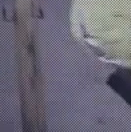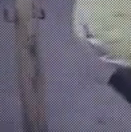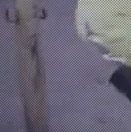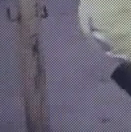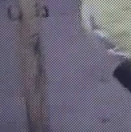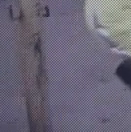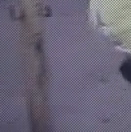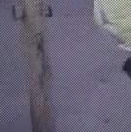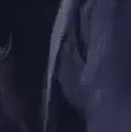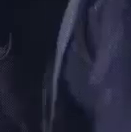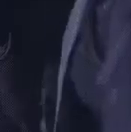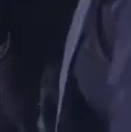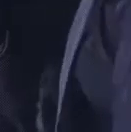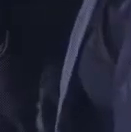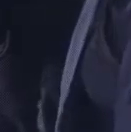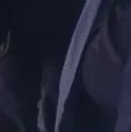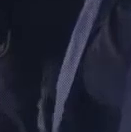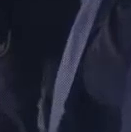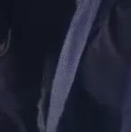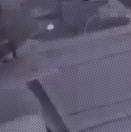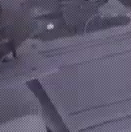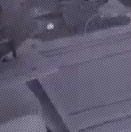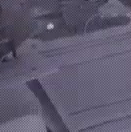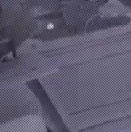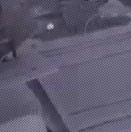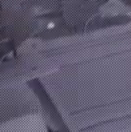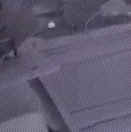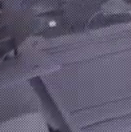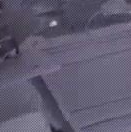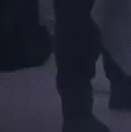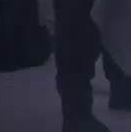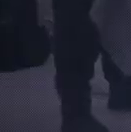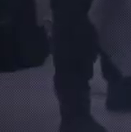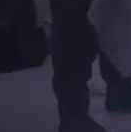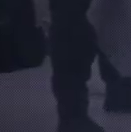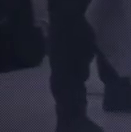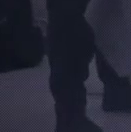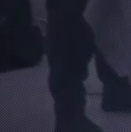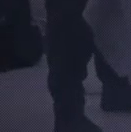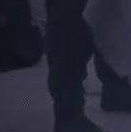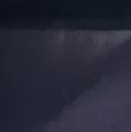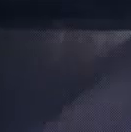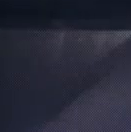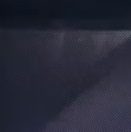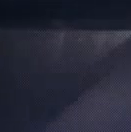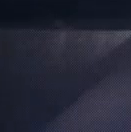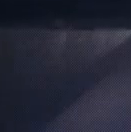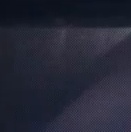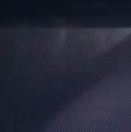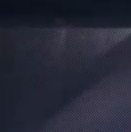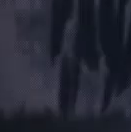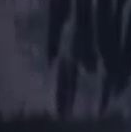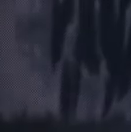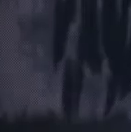ángeles, blancos ángeles, que luchan noche y día